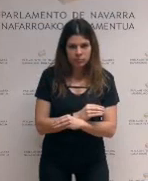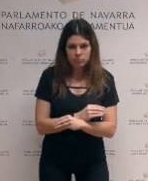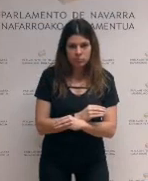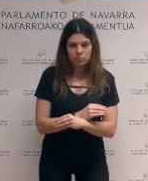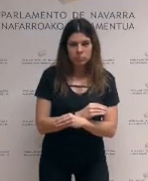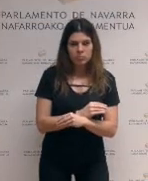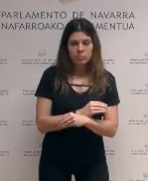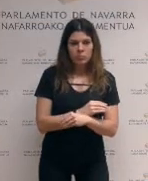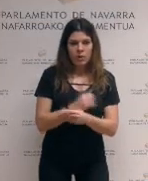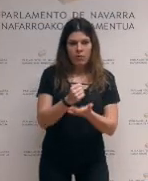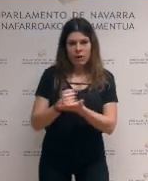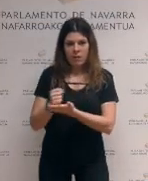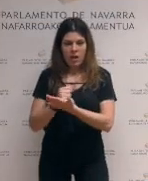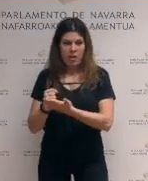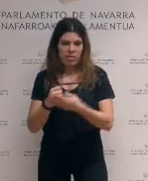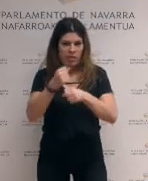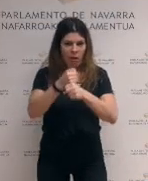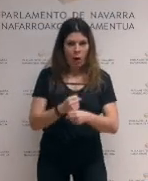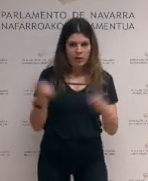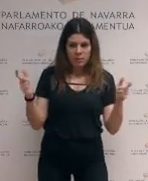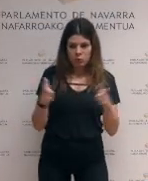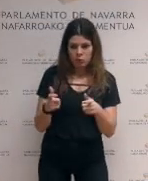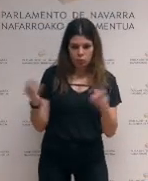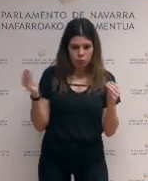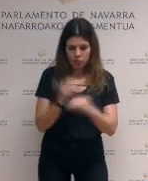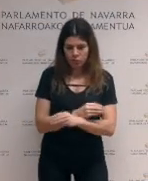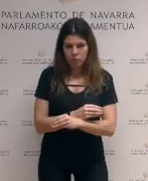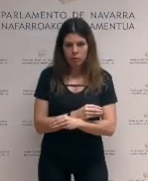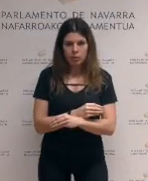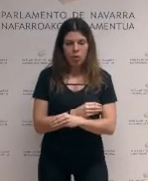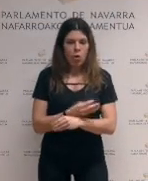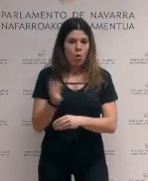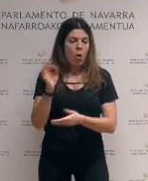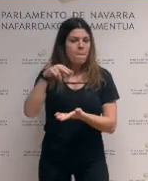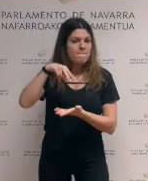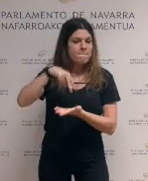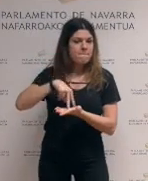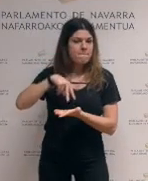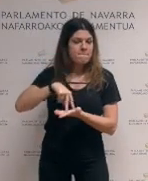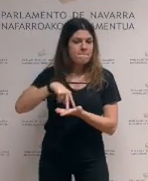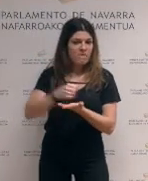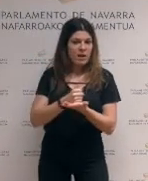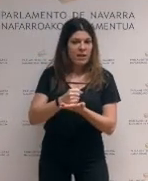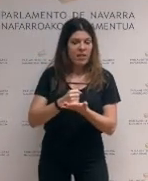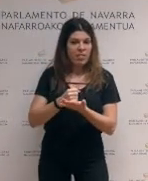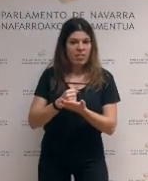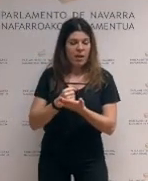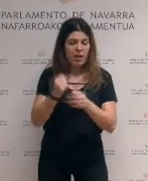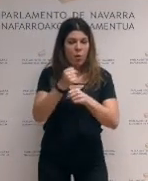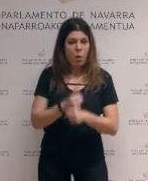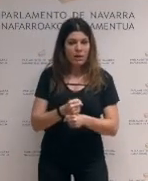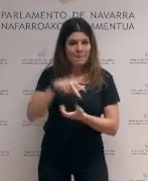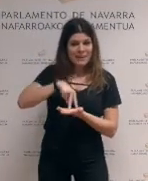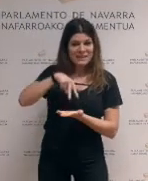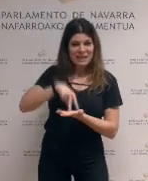el número de farmacias de guardia, no podemos estar de acuerdo con que se reduzca la presencialidad de las farmacias de guardia en localidades tan